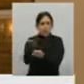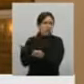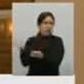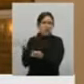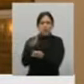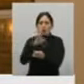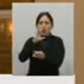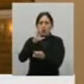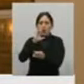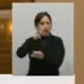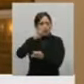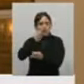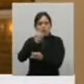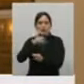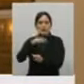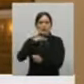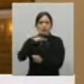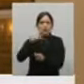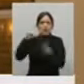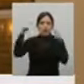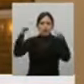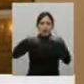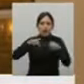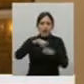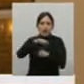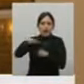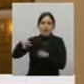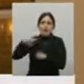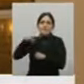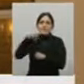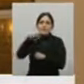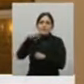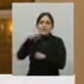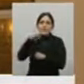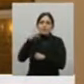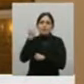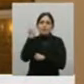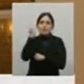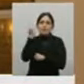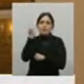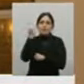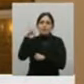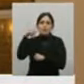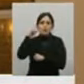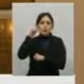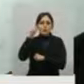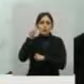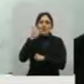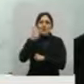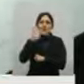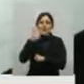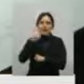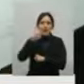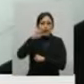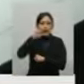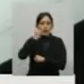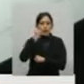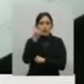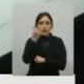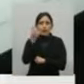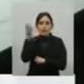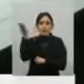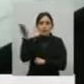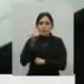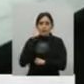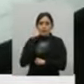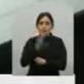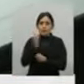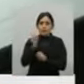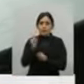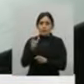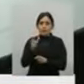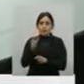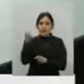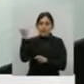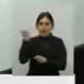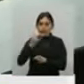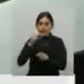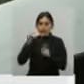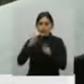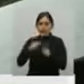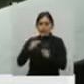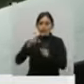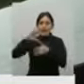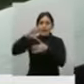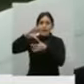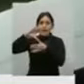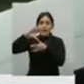la biodiversidad de nuestras Yungas, que es un territorio muy importante, territorio que en el 2% que abarca de toda